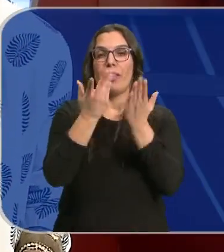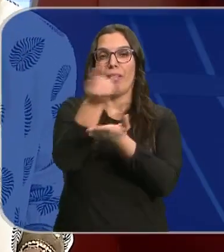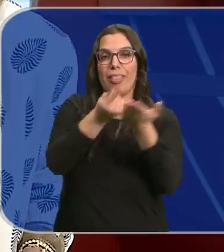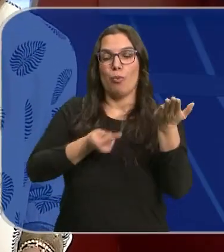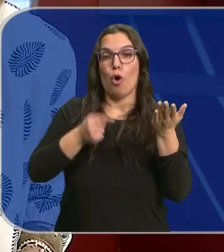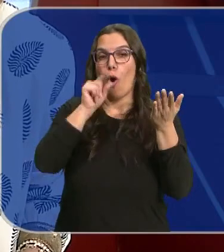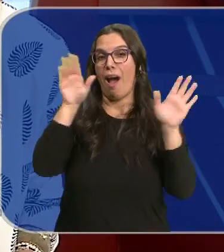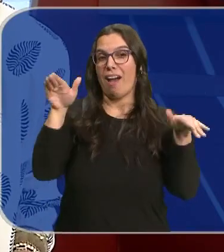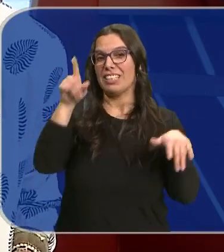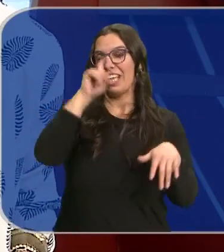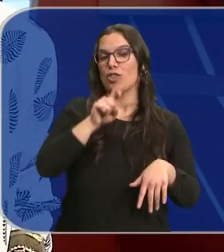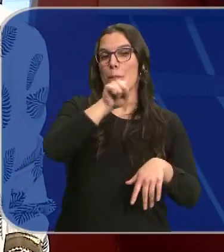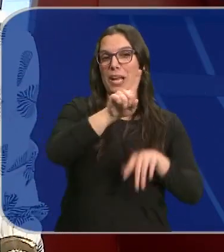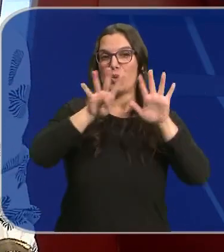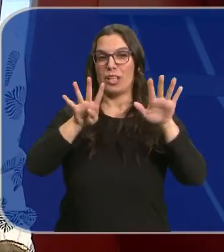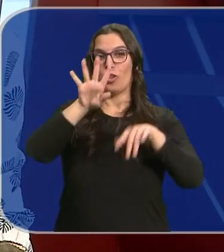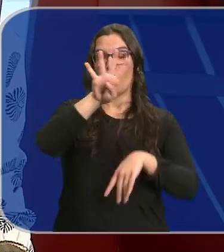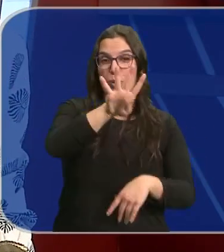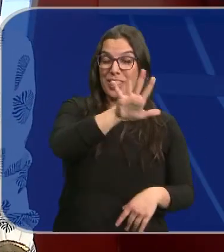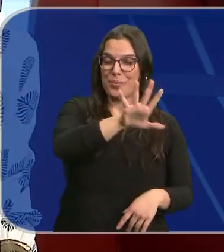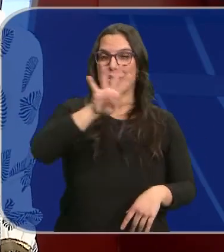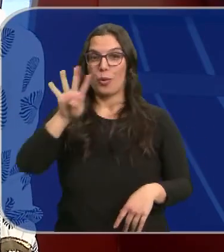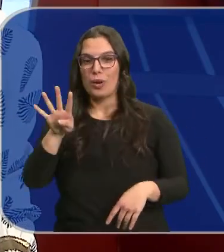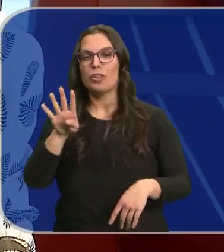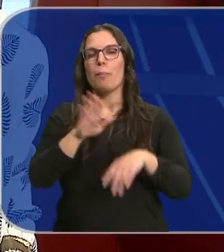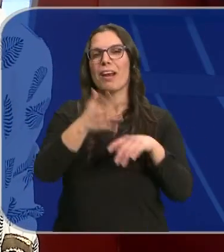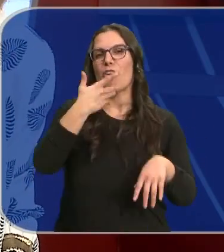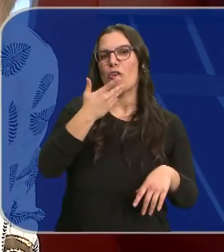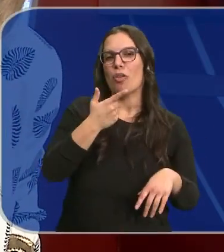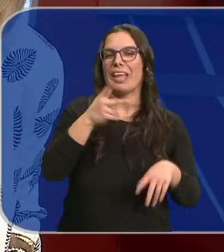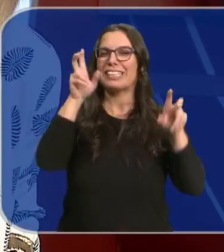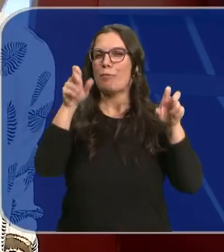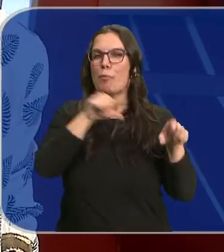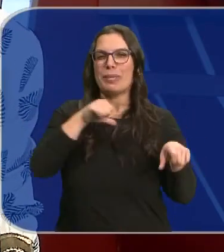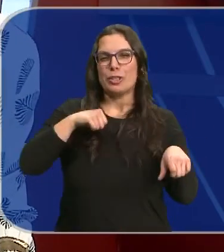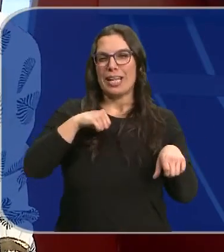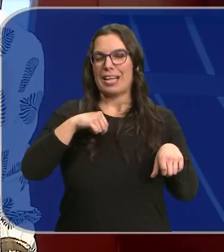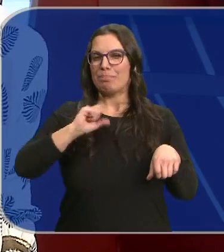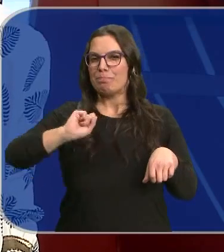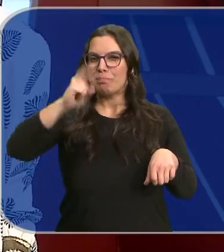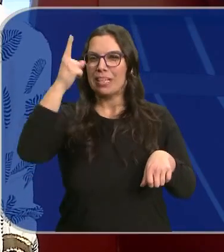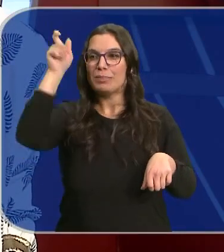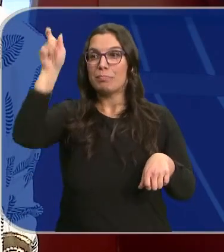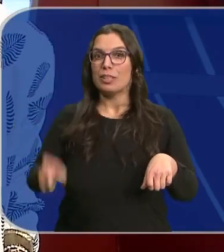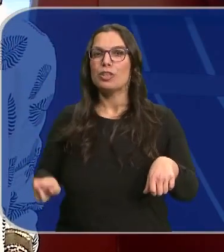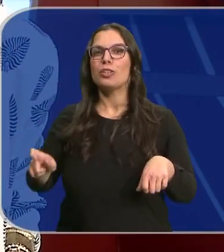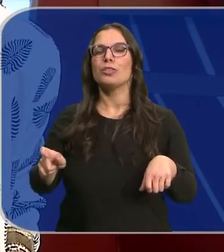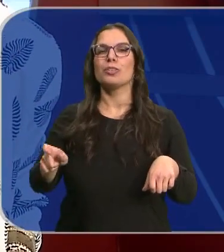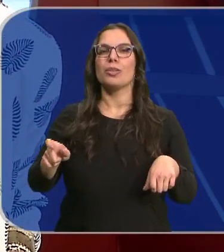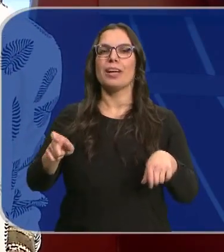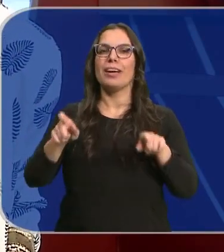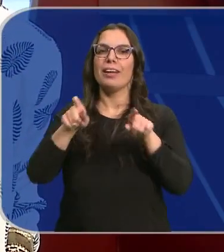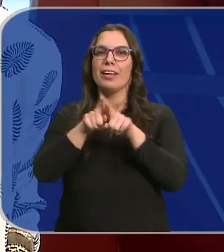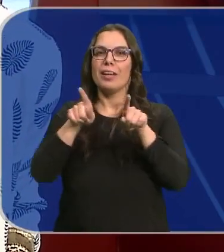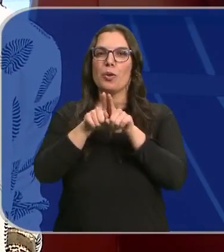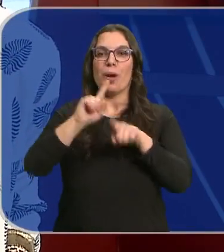dibujos de aves de 1954 está ayudando a conocer aspectos más personales y desconocidos de quien descubriera al mundo la grandeza